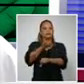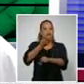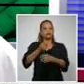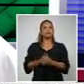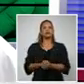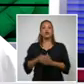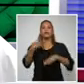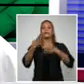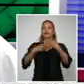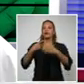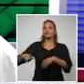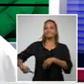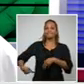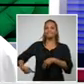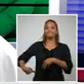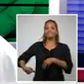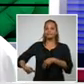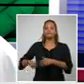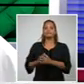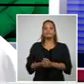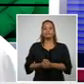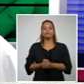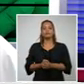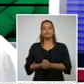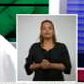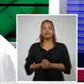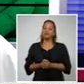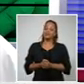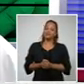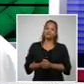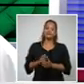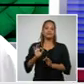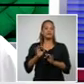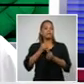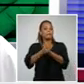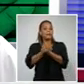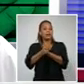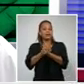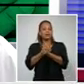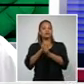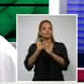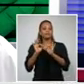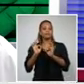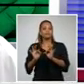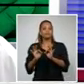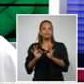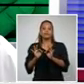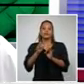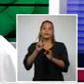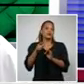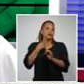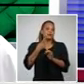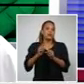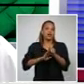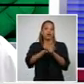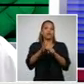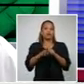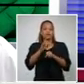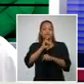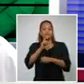crónica que hace muy vulnerable a estos pacientes a la COVID, y no es a la COVID, sino realmente a